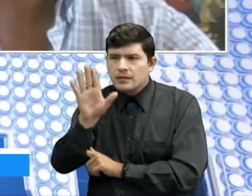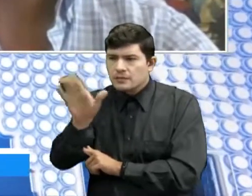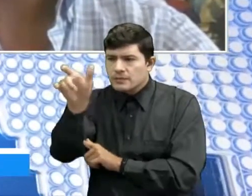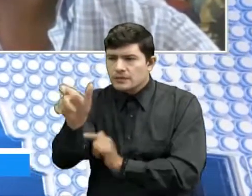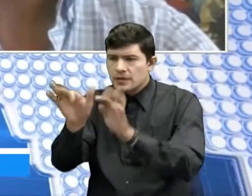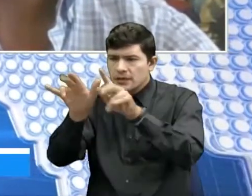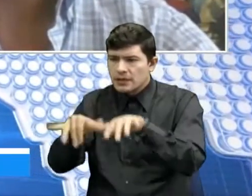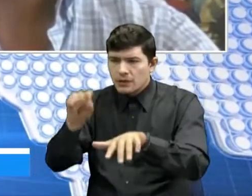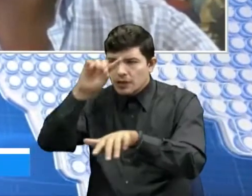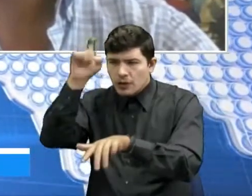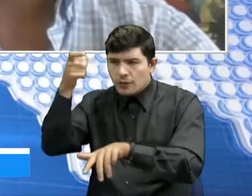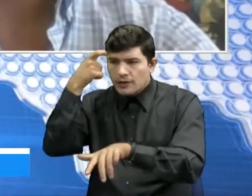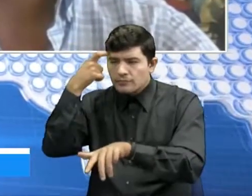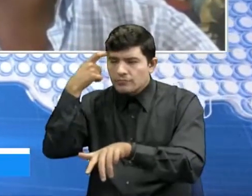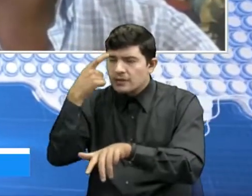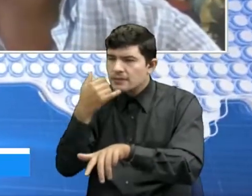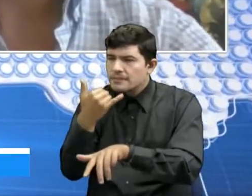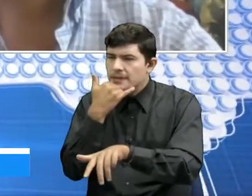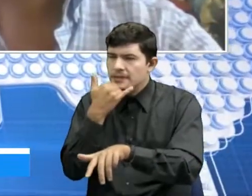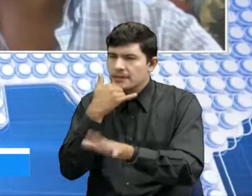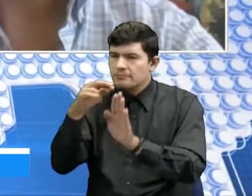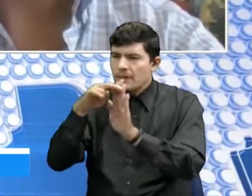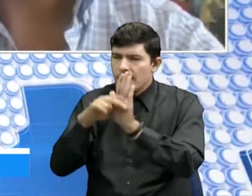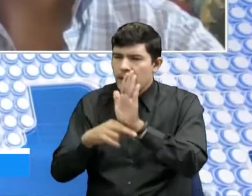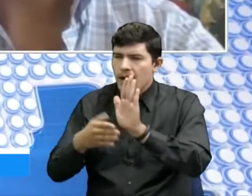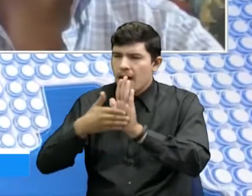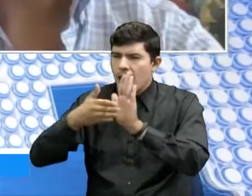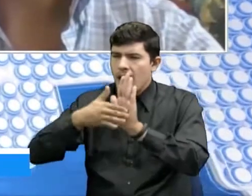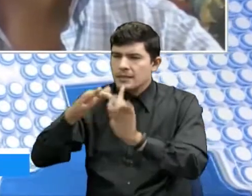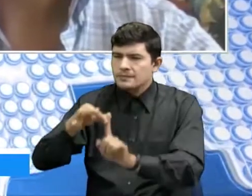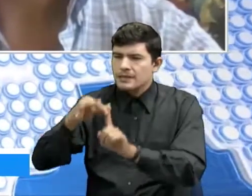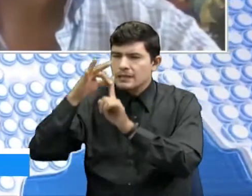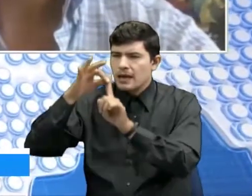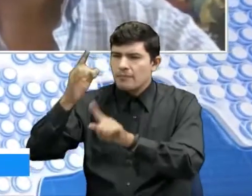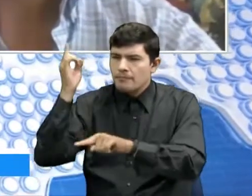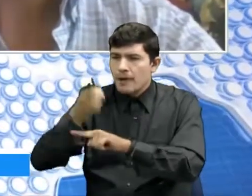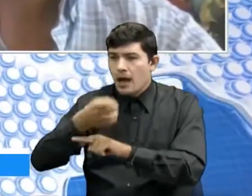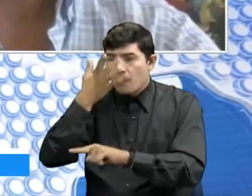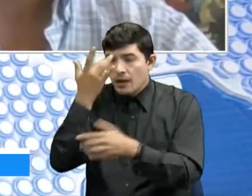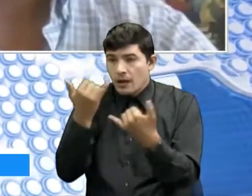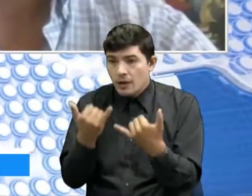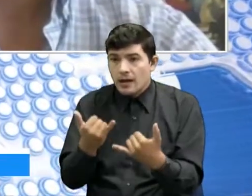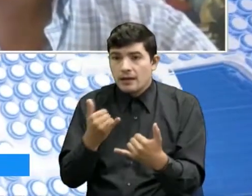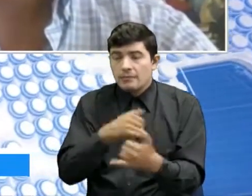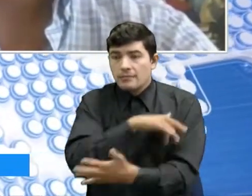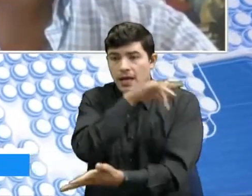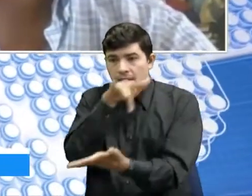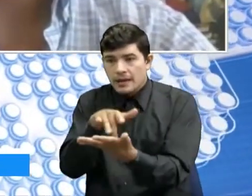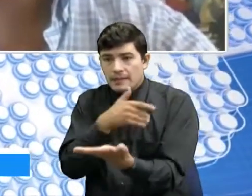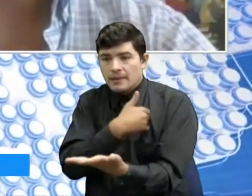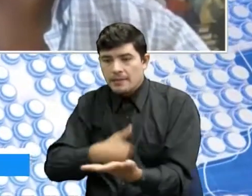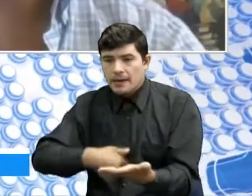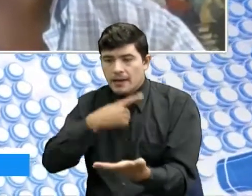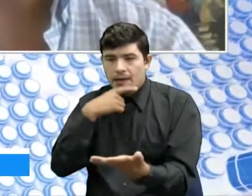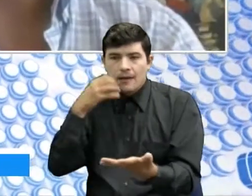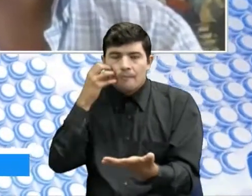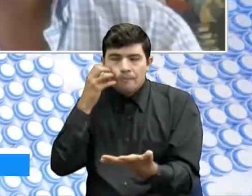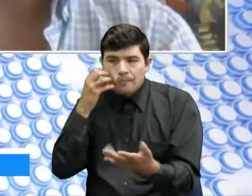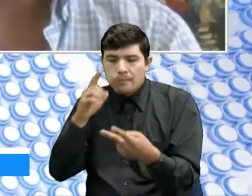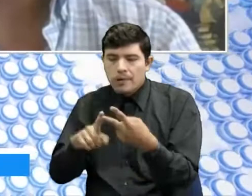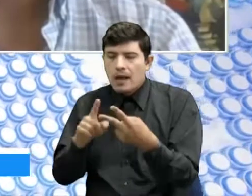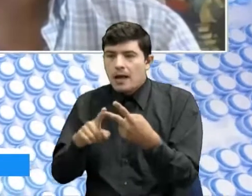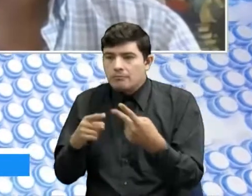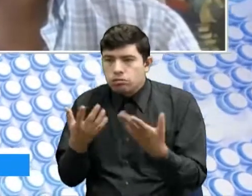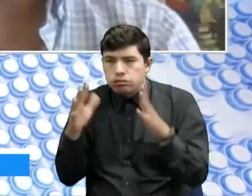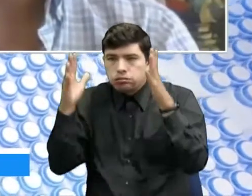secretario, de estas medidas que se van a tomar, especialmente porque se une pues visita de presidente, se une celebración del Día de los Niños y pues